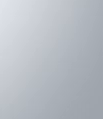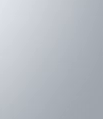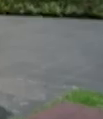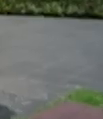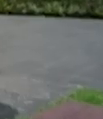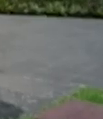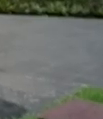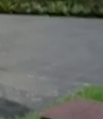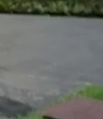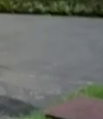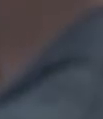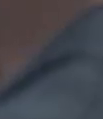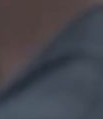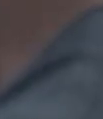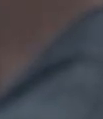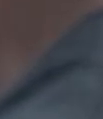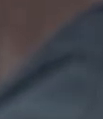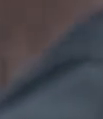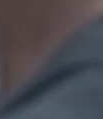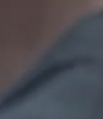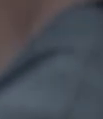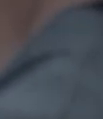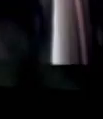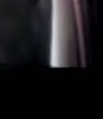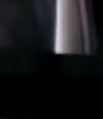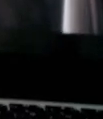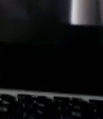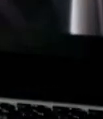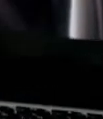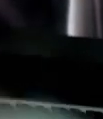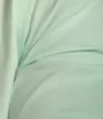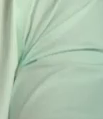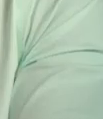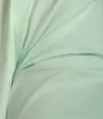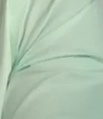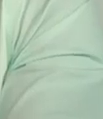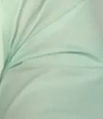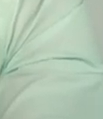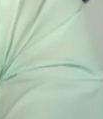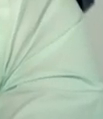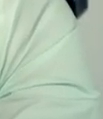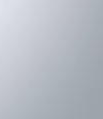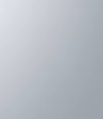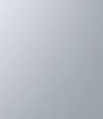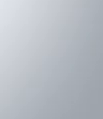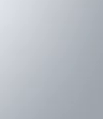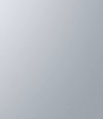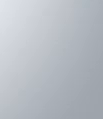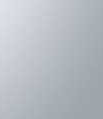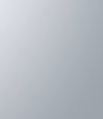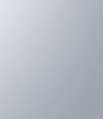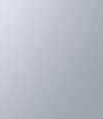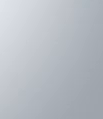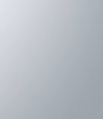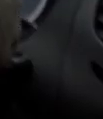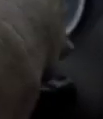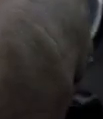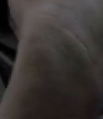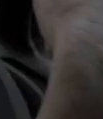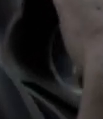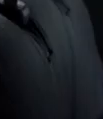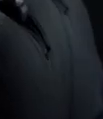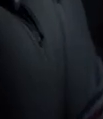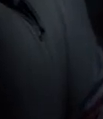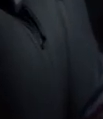usted. Nosotros compramos aquí hace 6 meses. En esta empresa producimos dispositivos médicos. Lo dice INEC. En